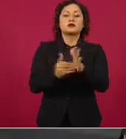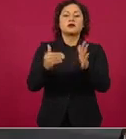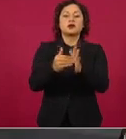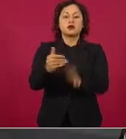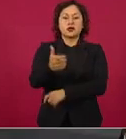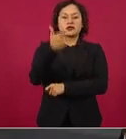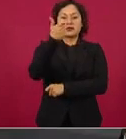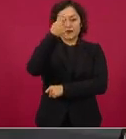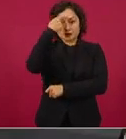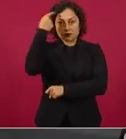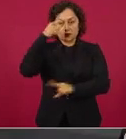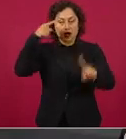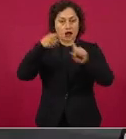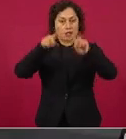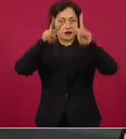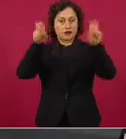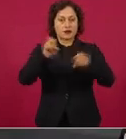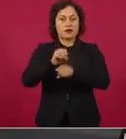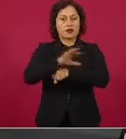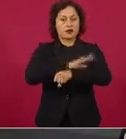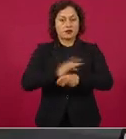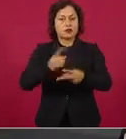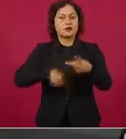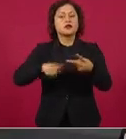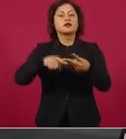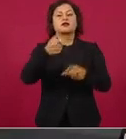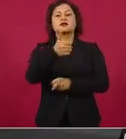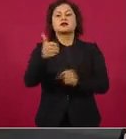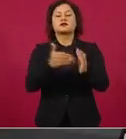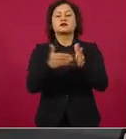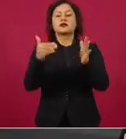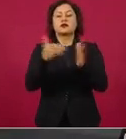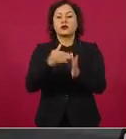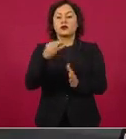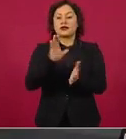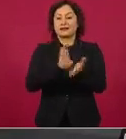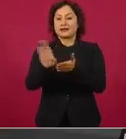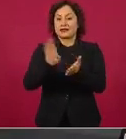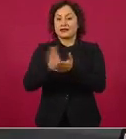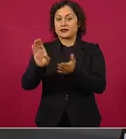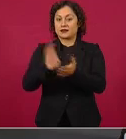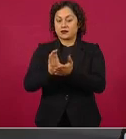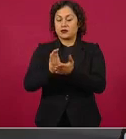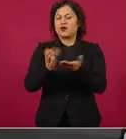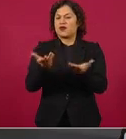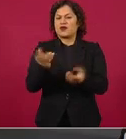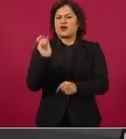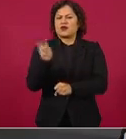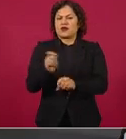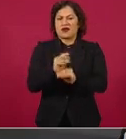COVID, 600 millones de crédito quirografario, que tampoco establecen la